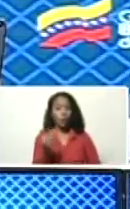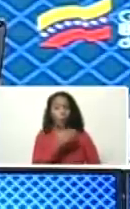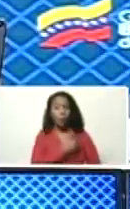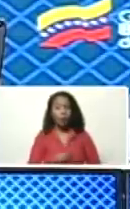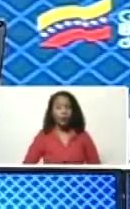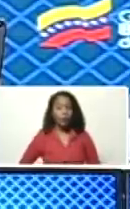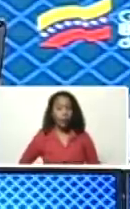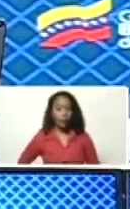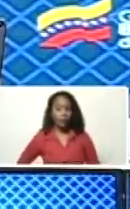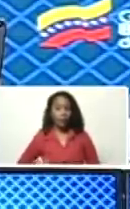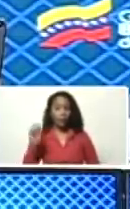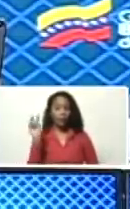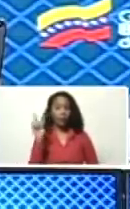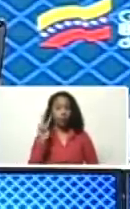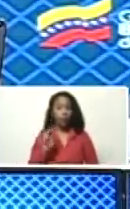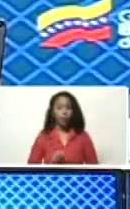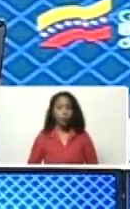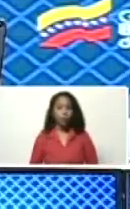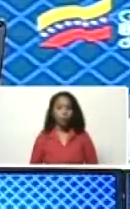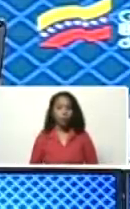presidente de Venezuela.